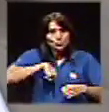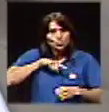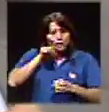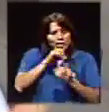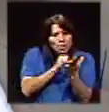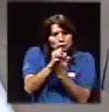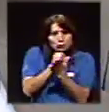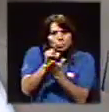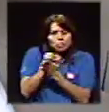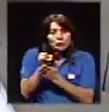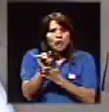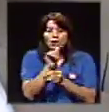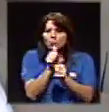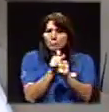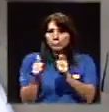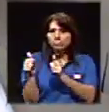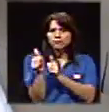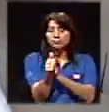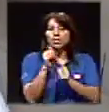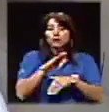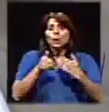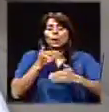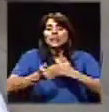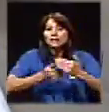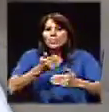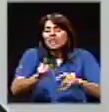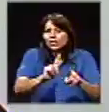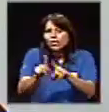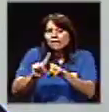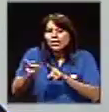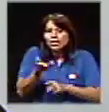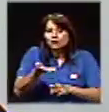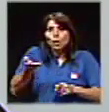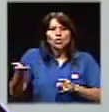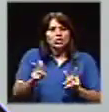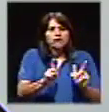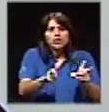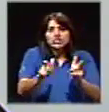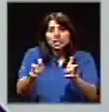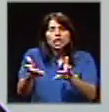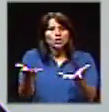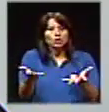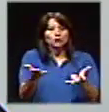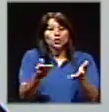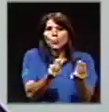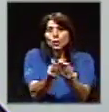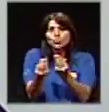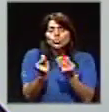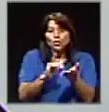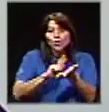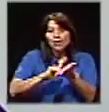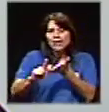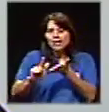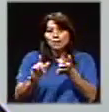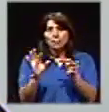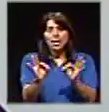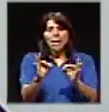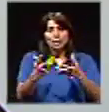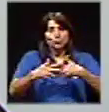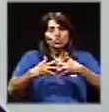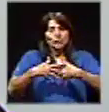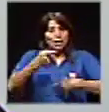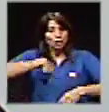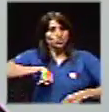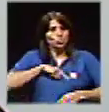es el procesamiento de residuos sólidos, en la producción limpia e industrial. Deberíamos ser pioneros en